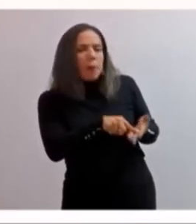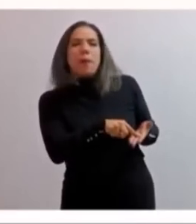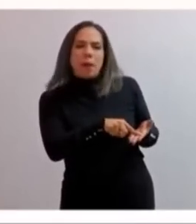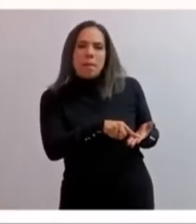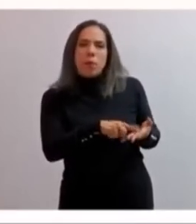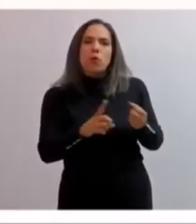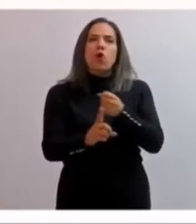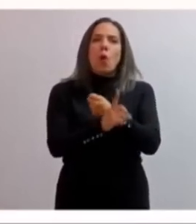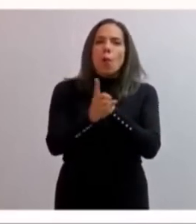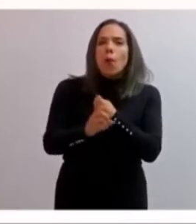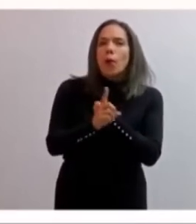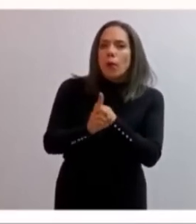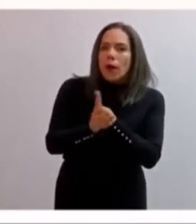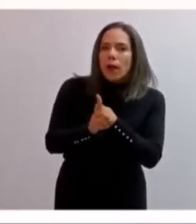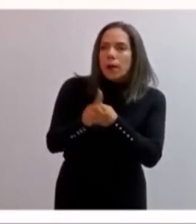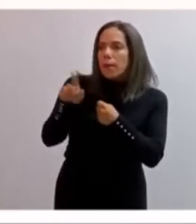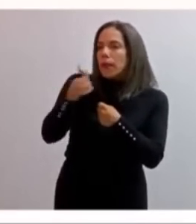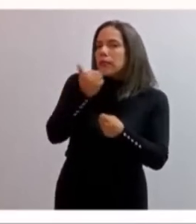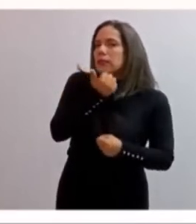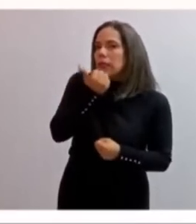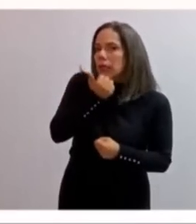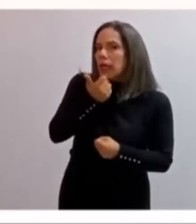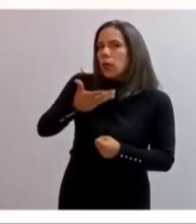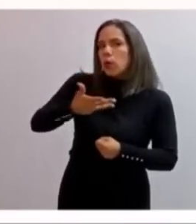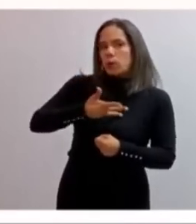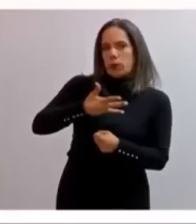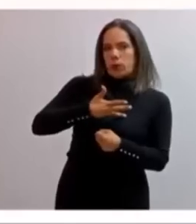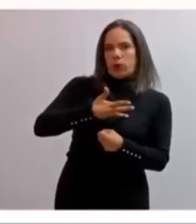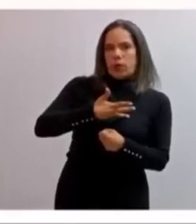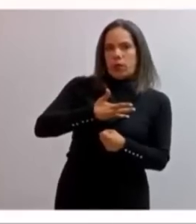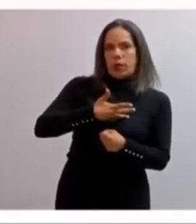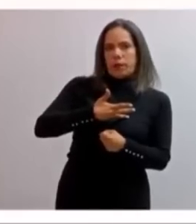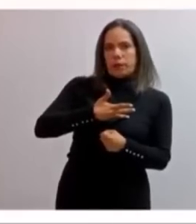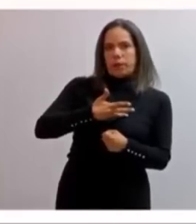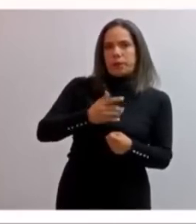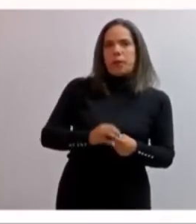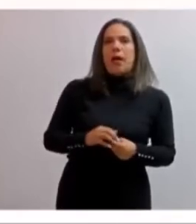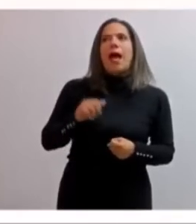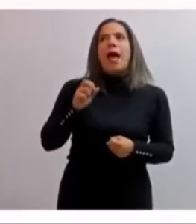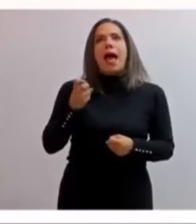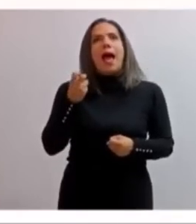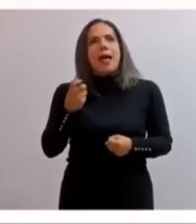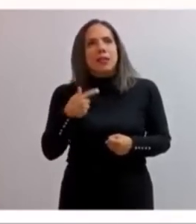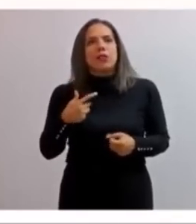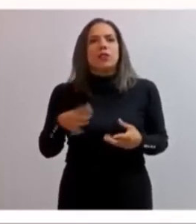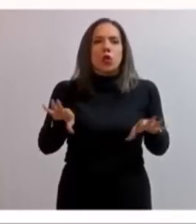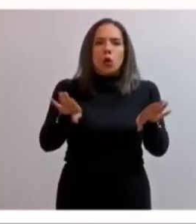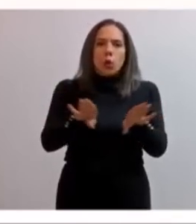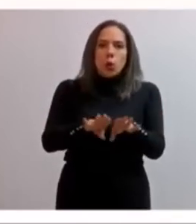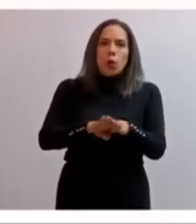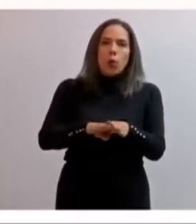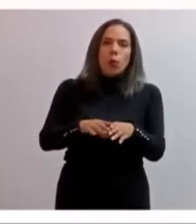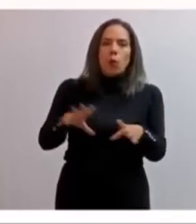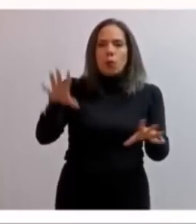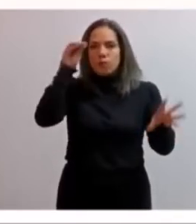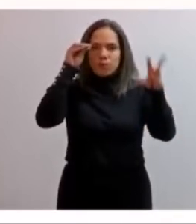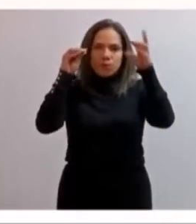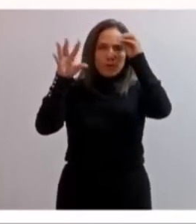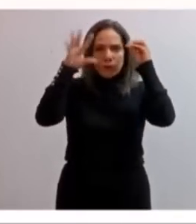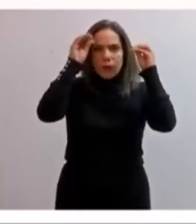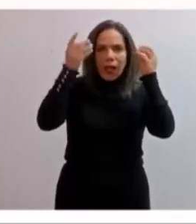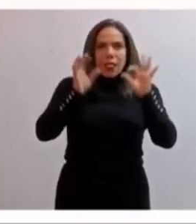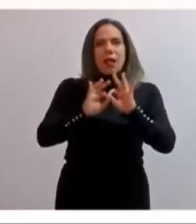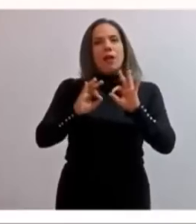viviendo, situaciones que está viviendo, vamos a decir, para hacer un aprendizaje situacional. Y esto es